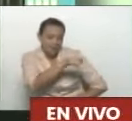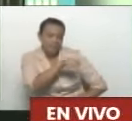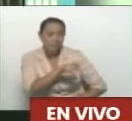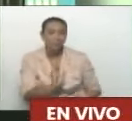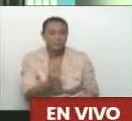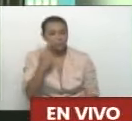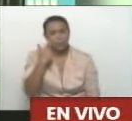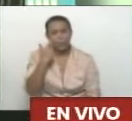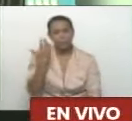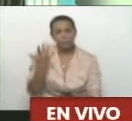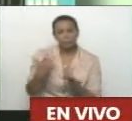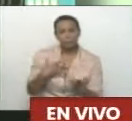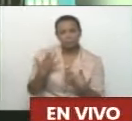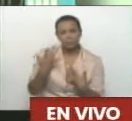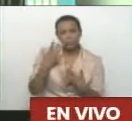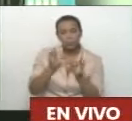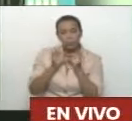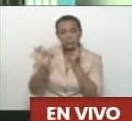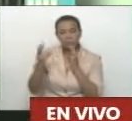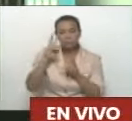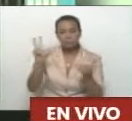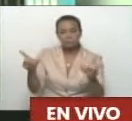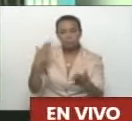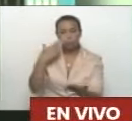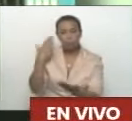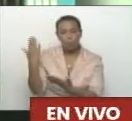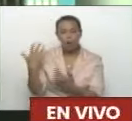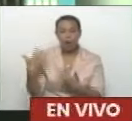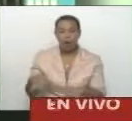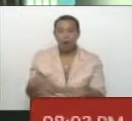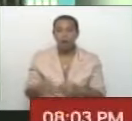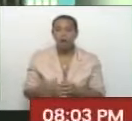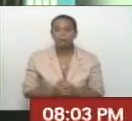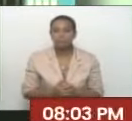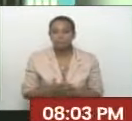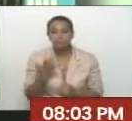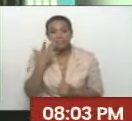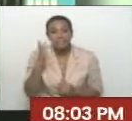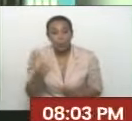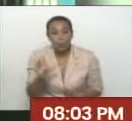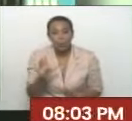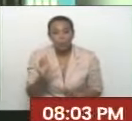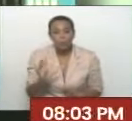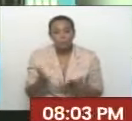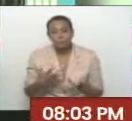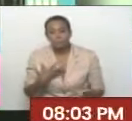A veces yo me siento lejos, a veces me siento que quizás